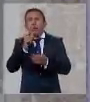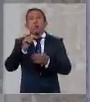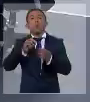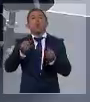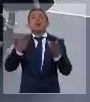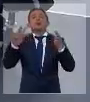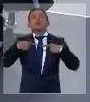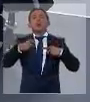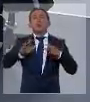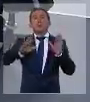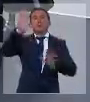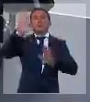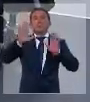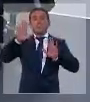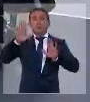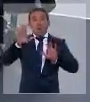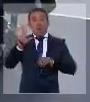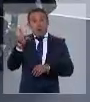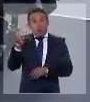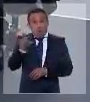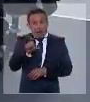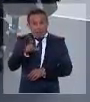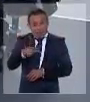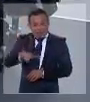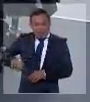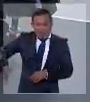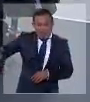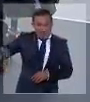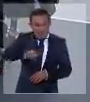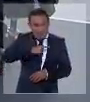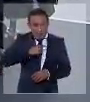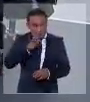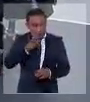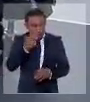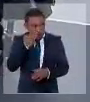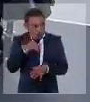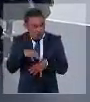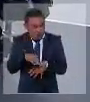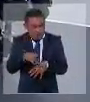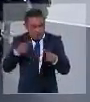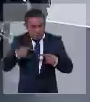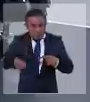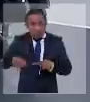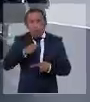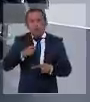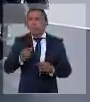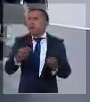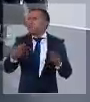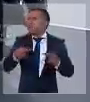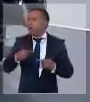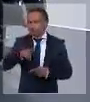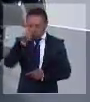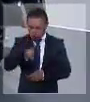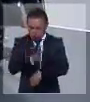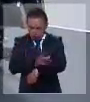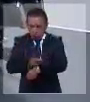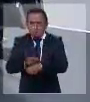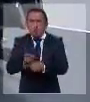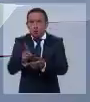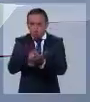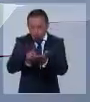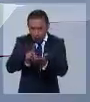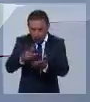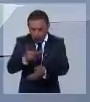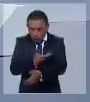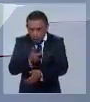presentes, consume droga, todo mundo se agarra la mano para no levantarla. Tenemos que saber la realidad, quiénes consumen droga y cuál es la razón por